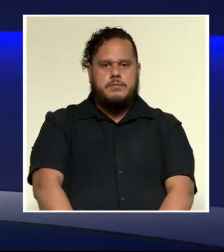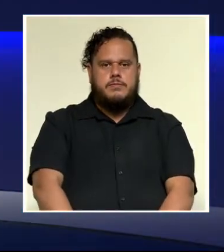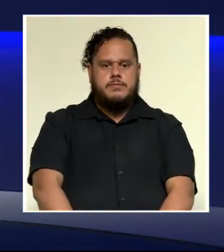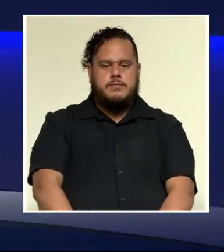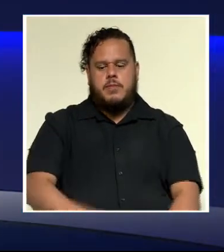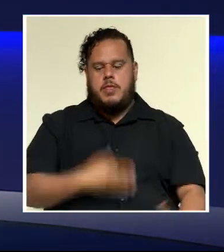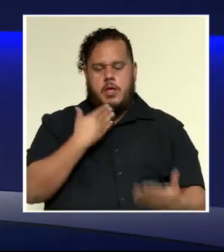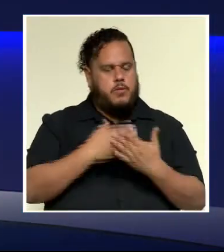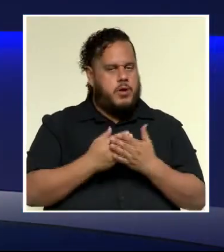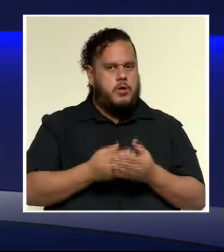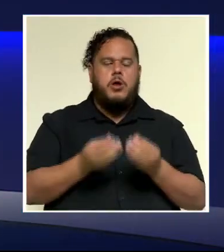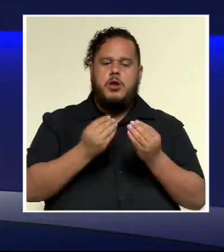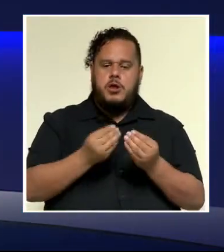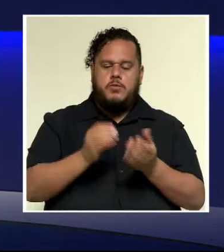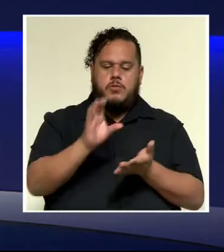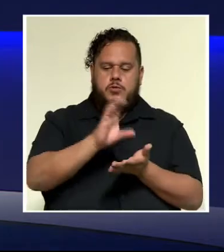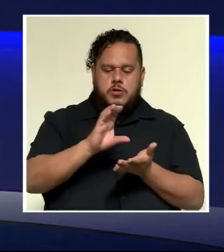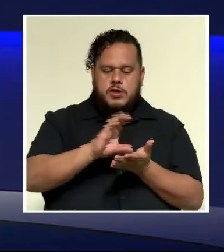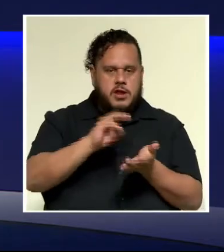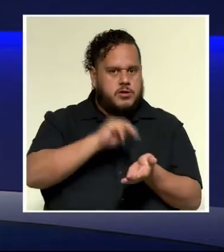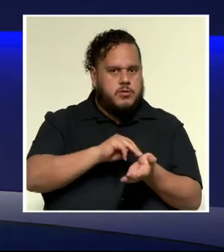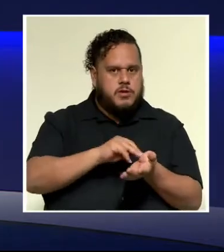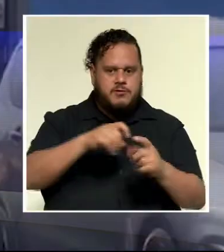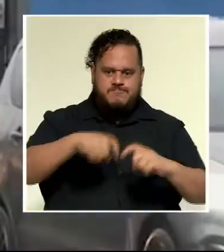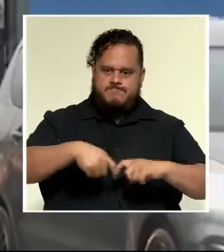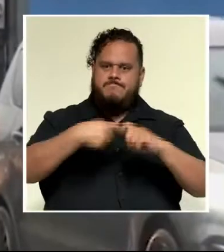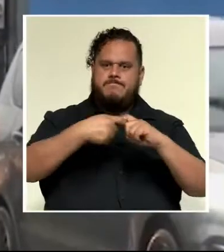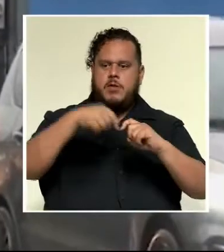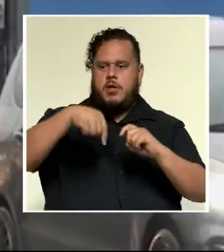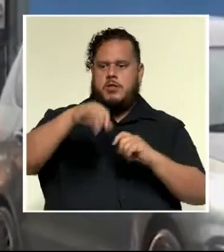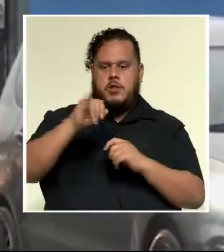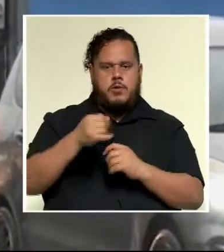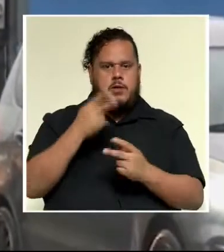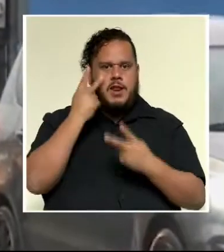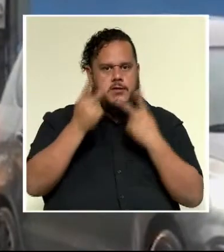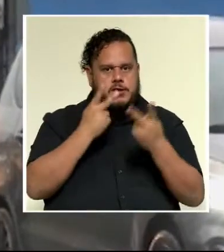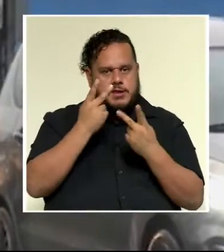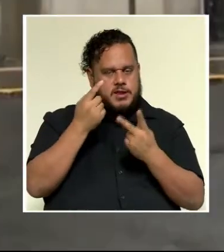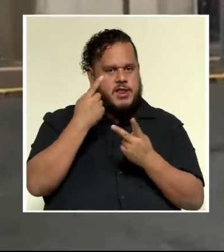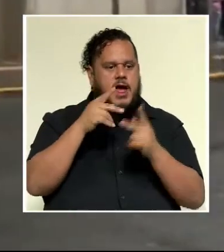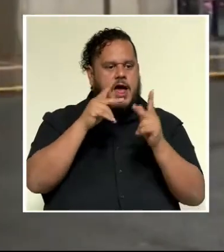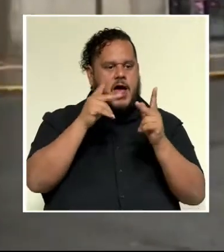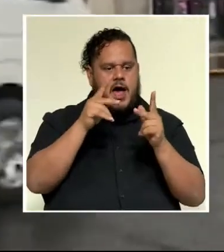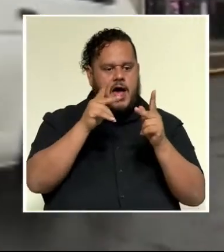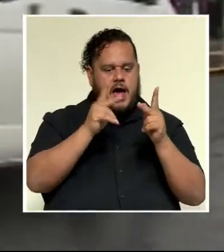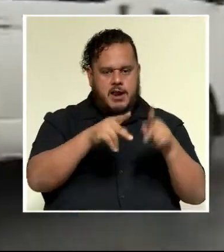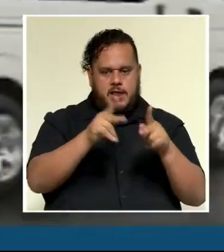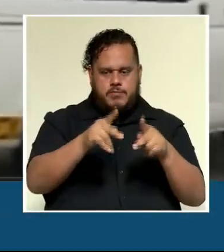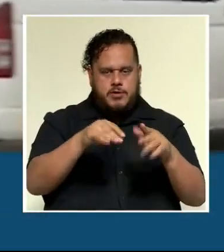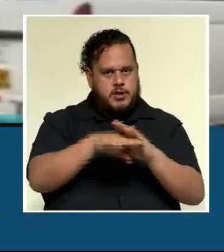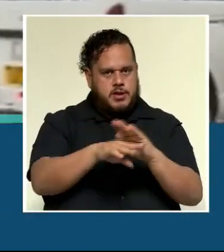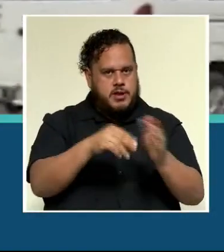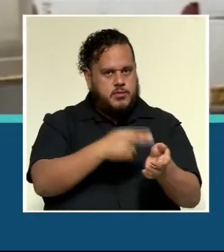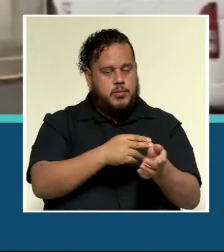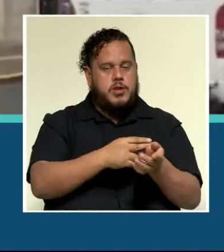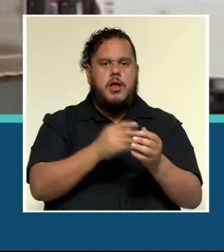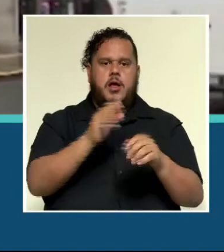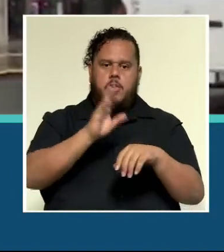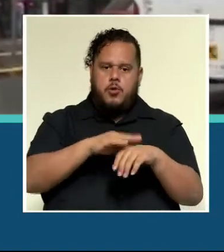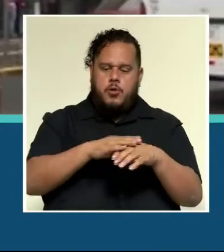Bueno, y varios centros médicos han suspendido desde este jueves la visita a pacientes debido al incremento de